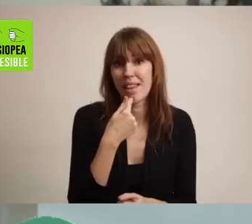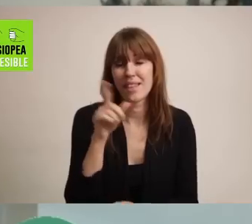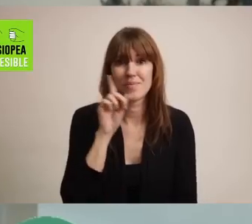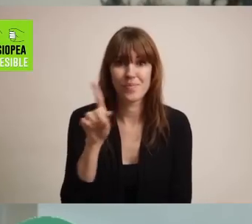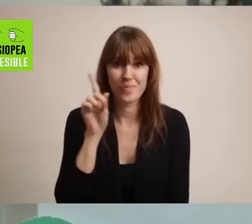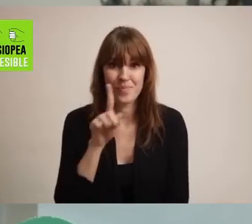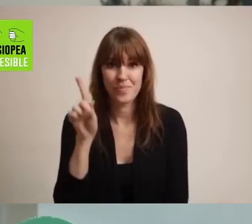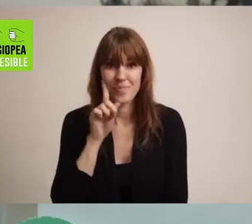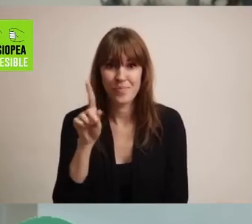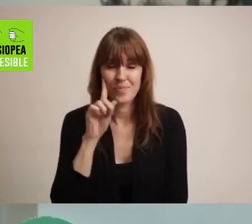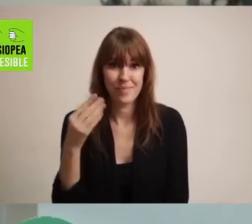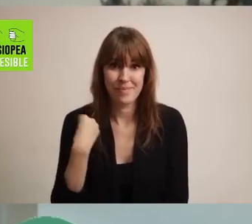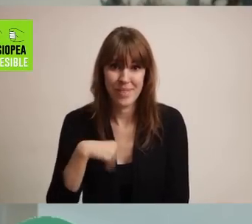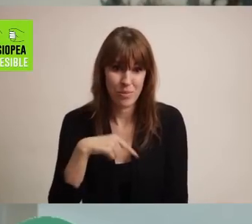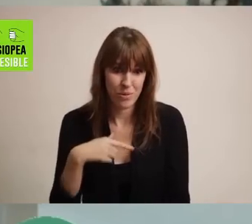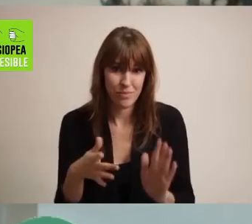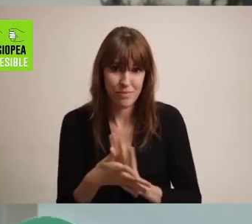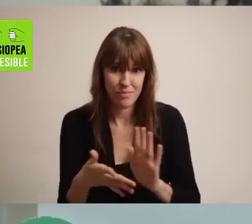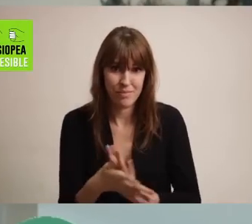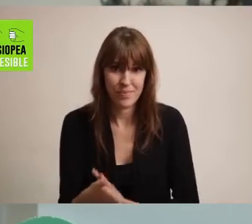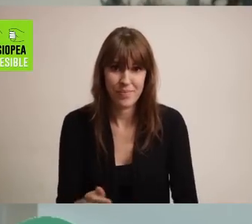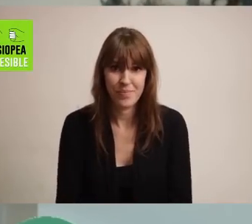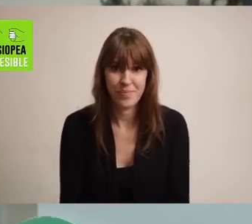Eso no es Reiki, como estáis viendo.